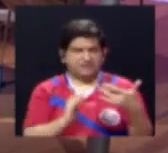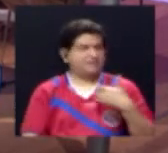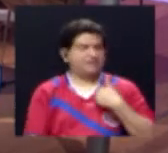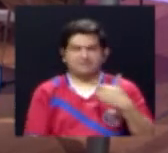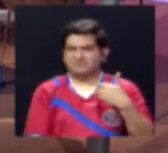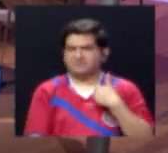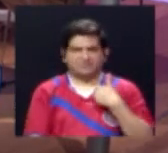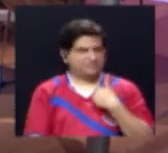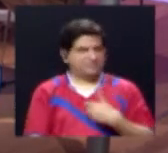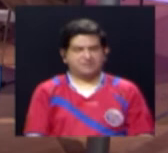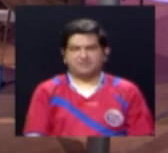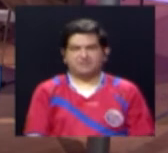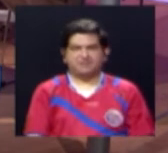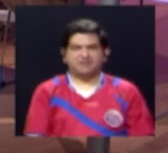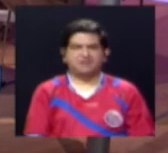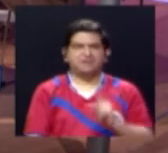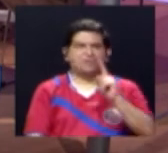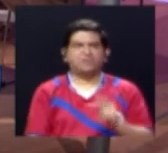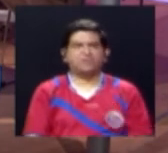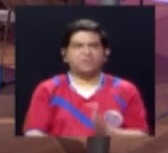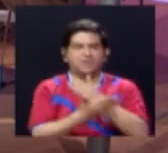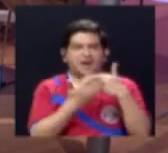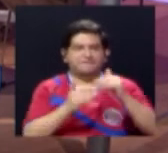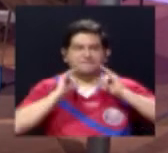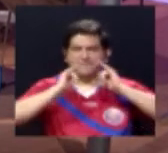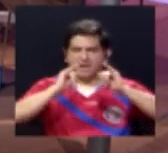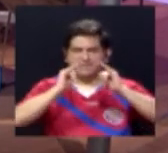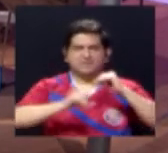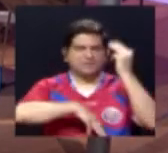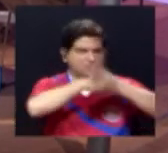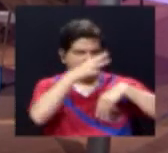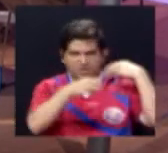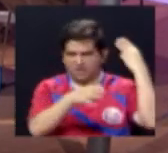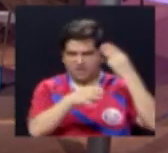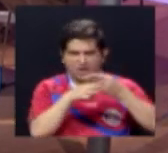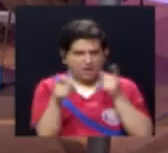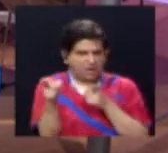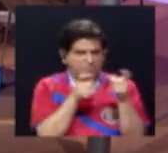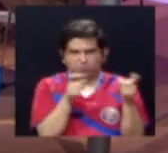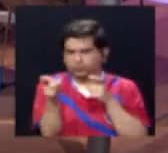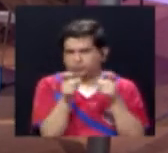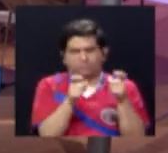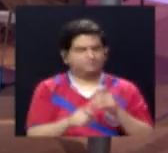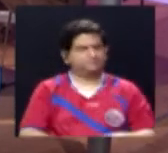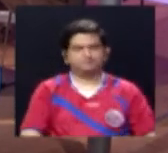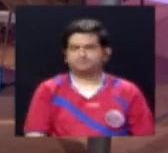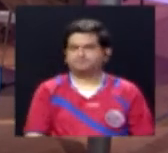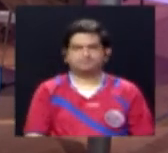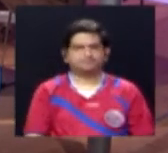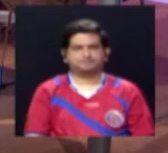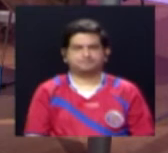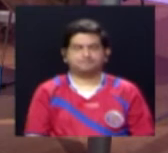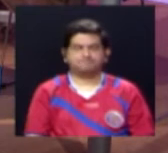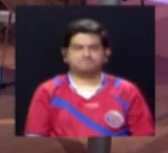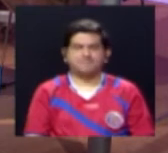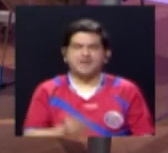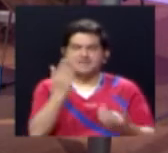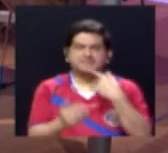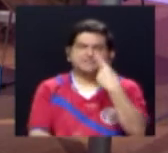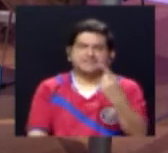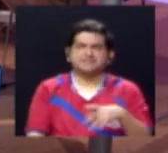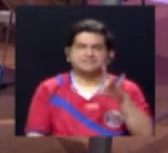tiene una contrapartida idéntica en el mundo administrativo entonces por decir hay